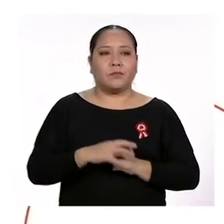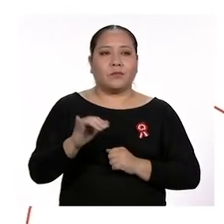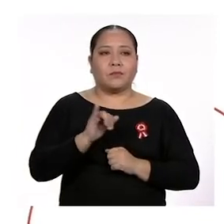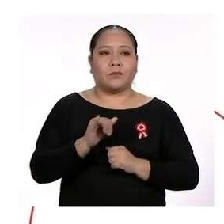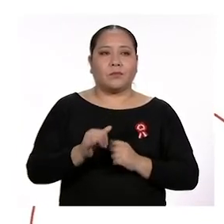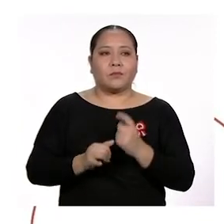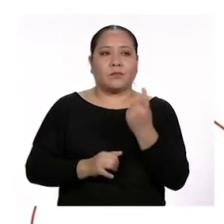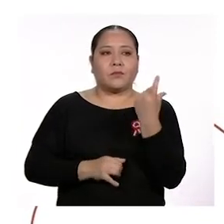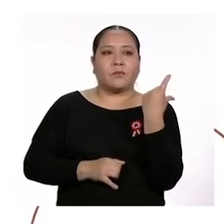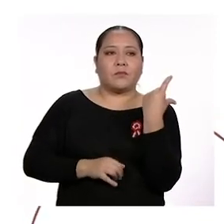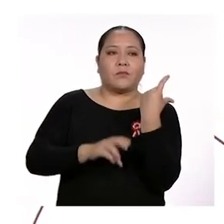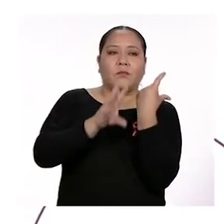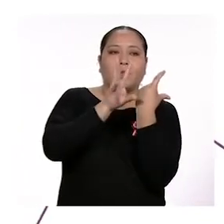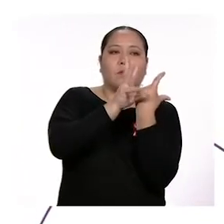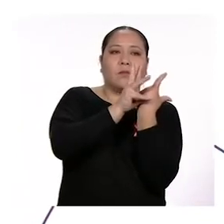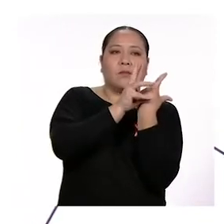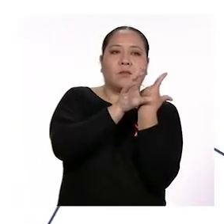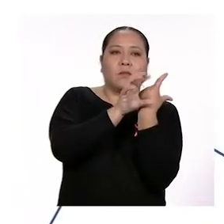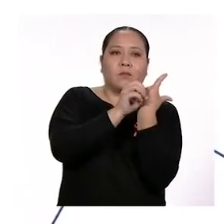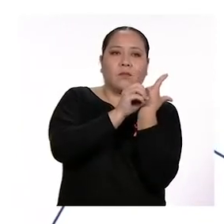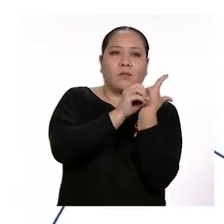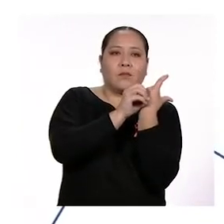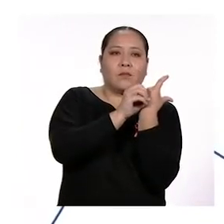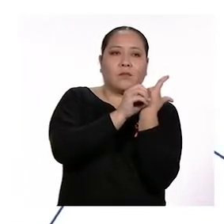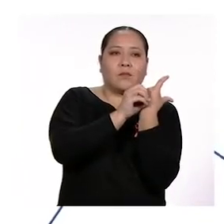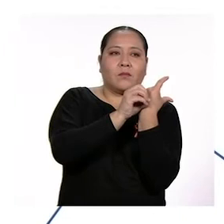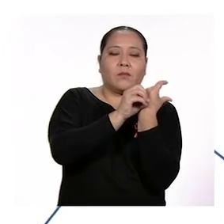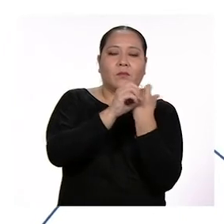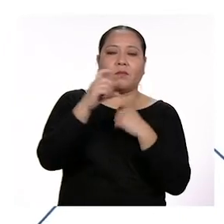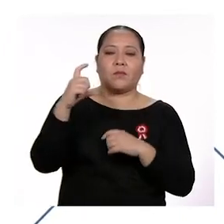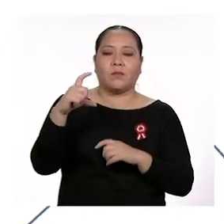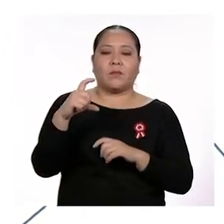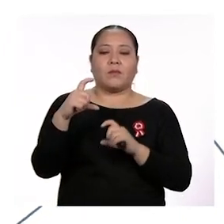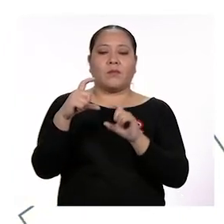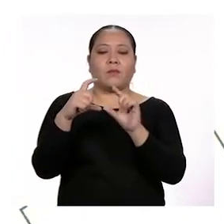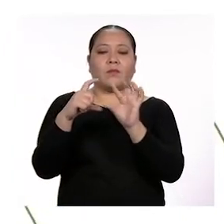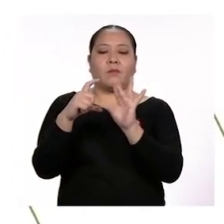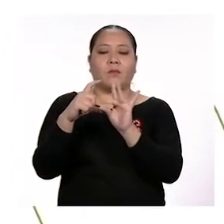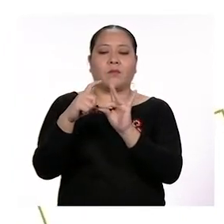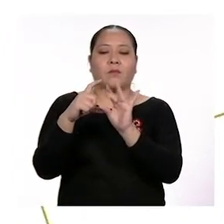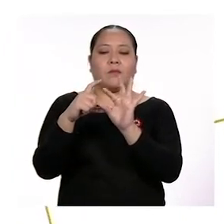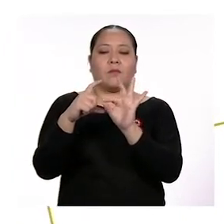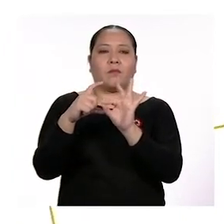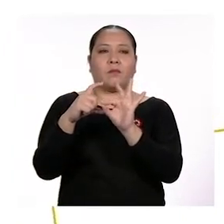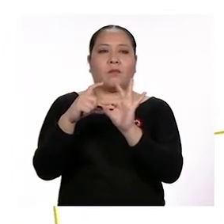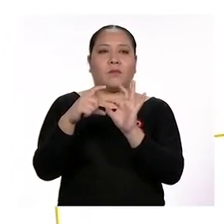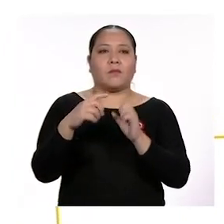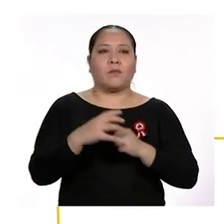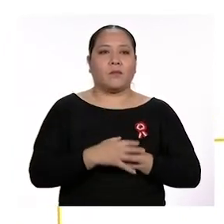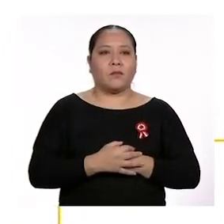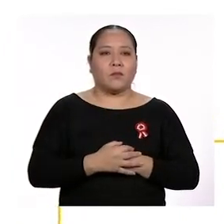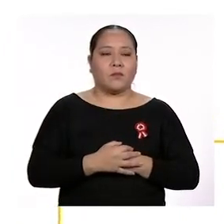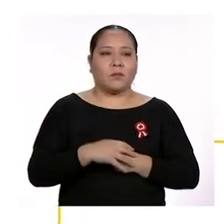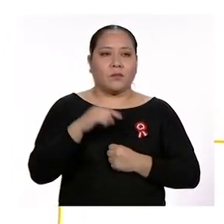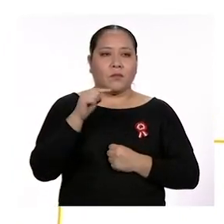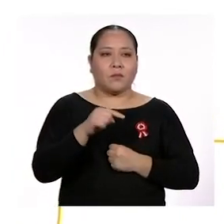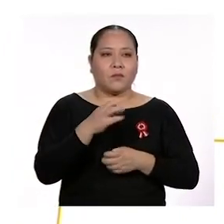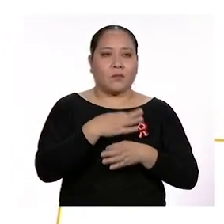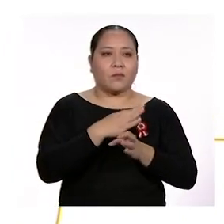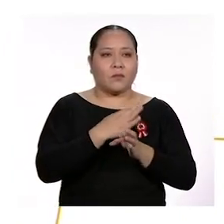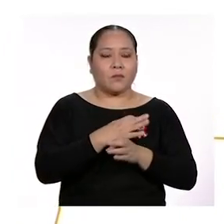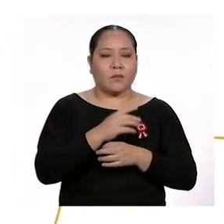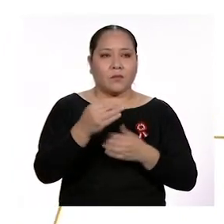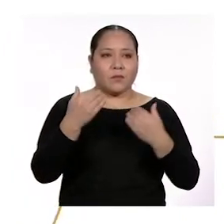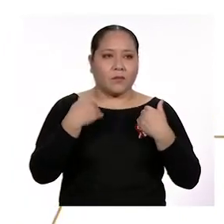igual al intervalo abierto en 60 y cerrado en 89. En este caso, lo que